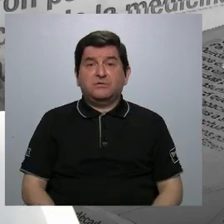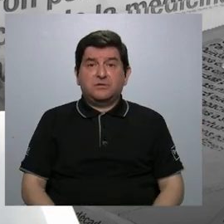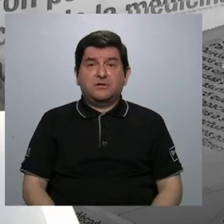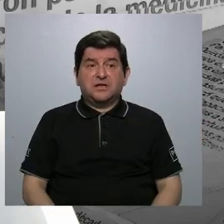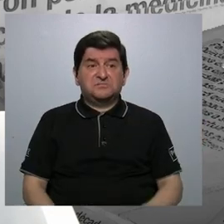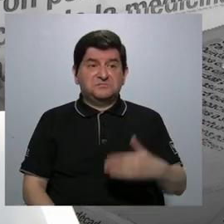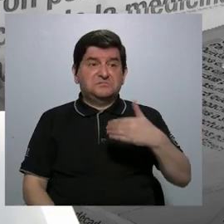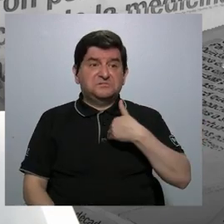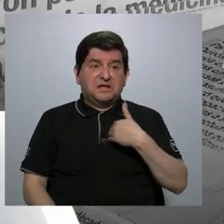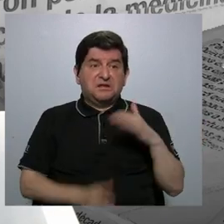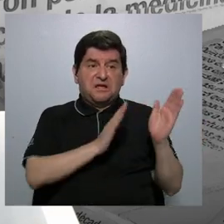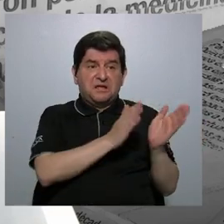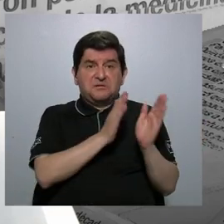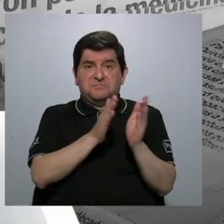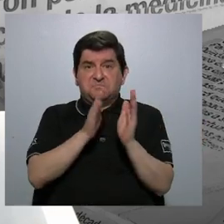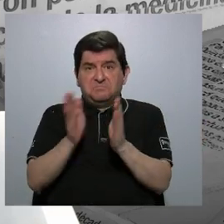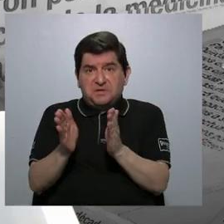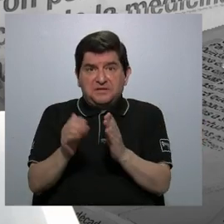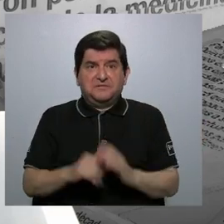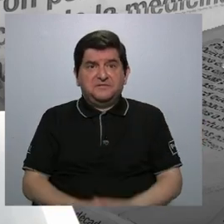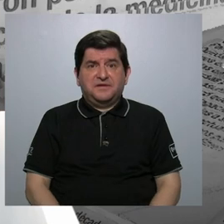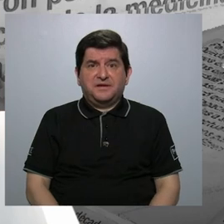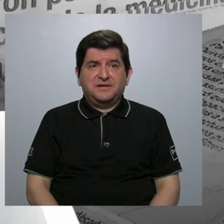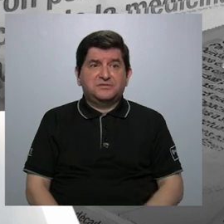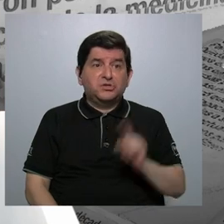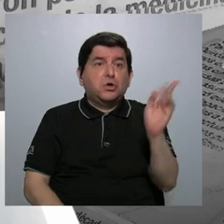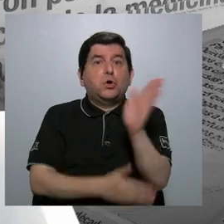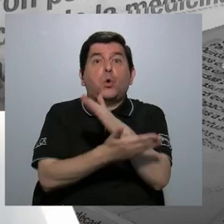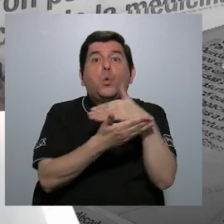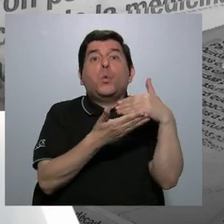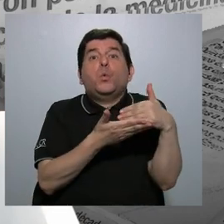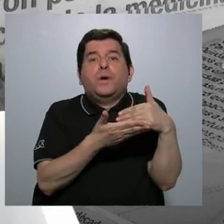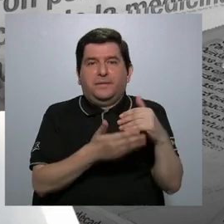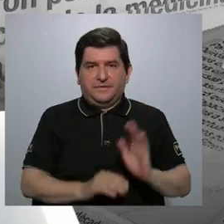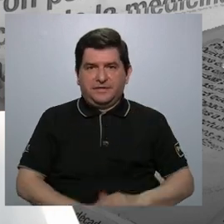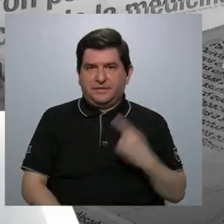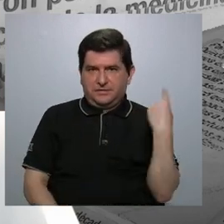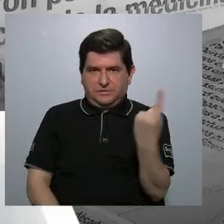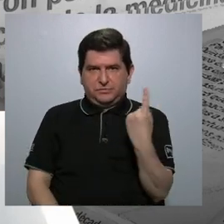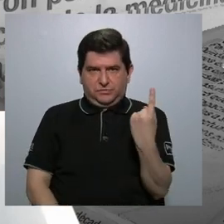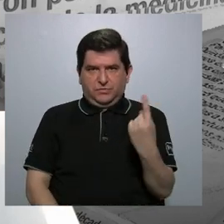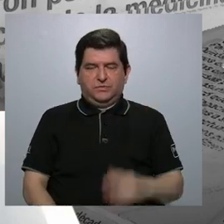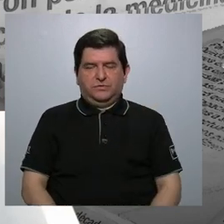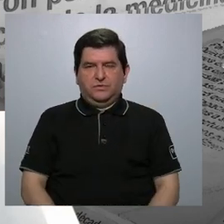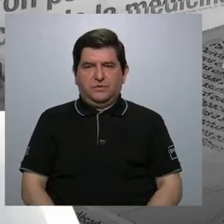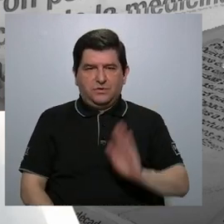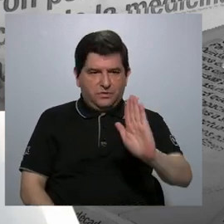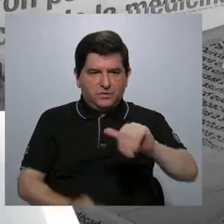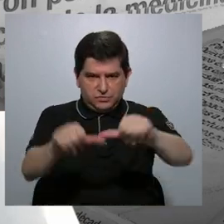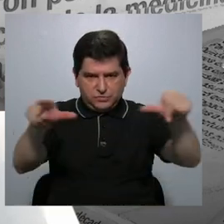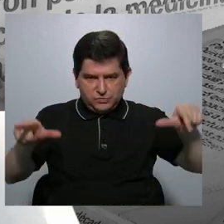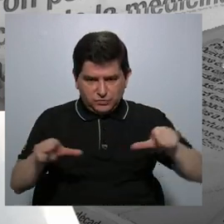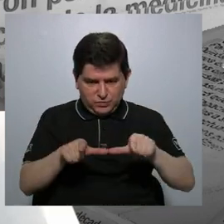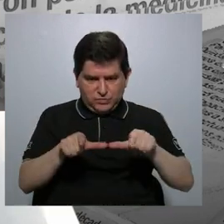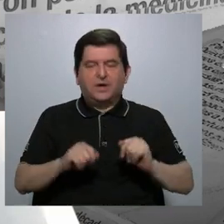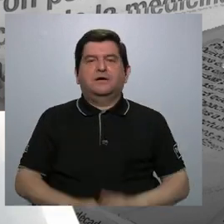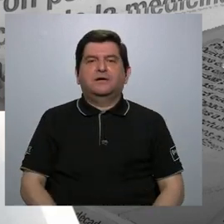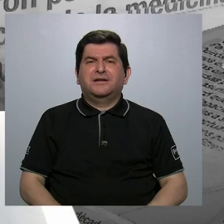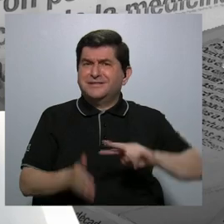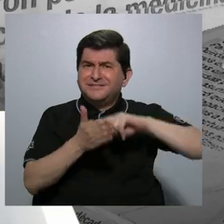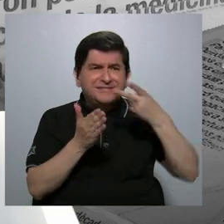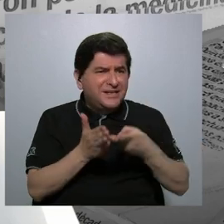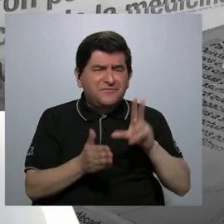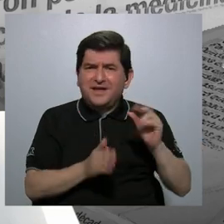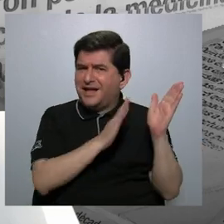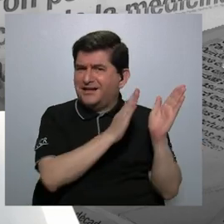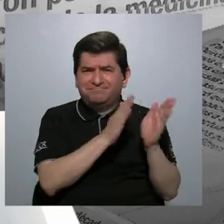que tienen una planificación de una parte de su población, de su territorio. Eso quiere decir que no